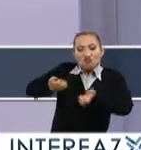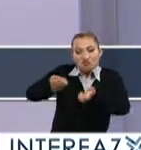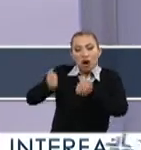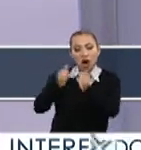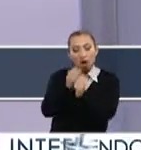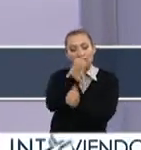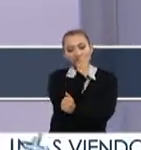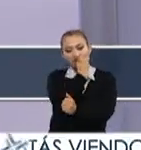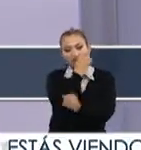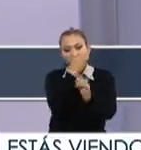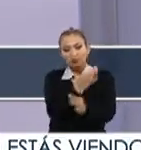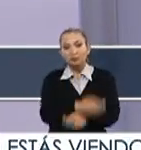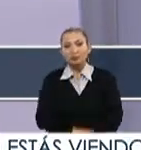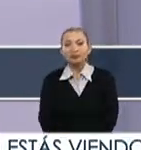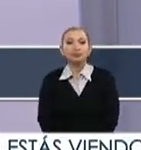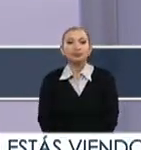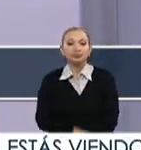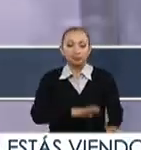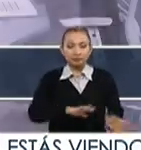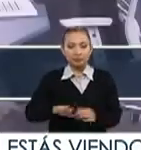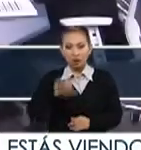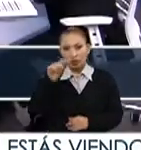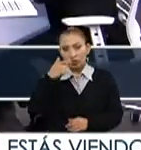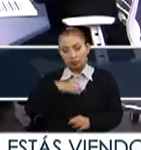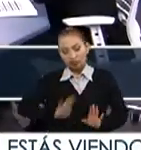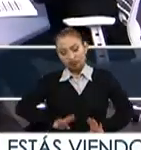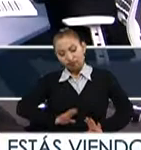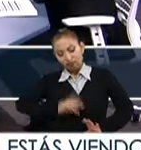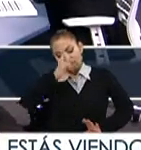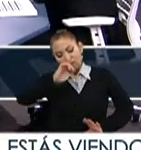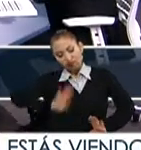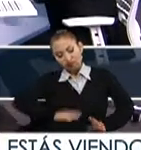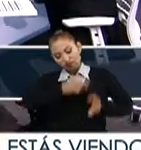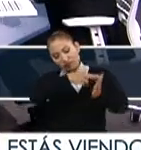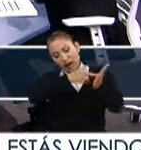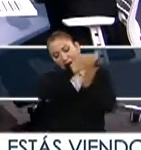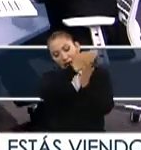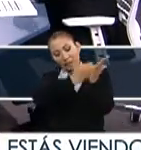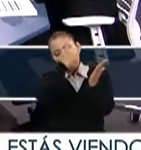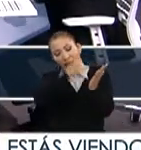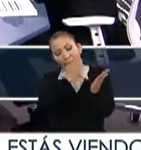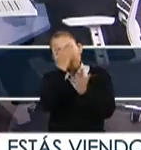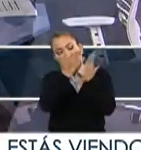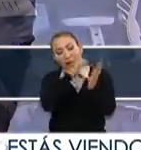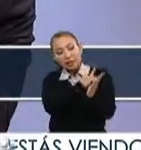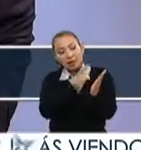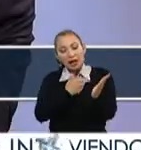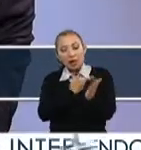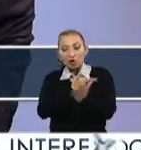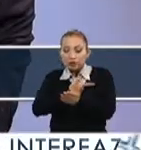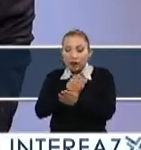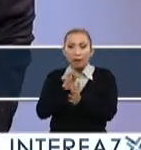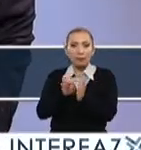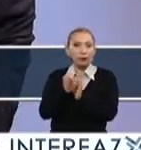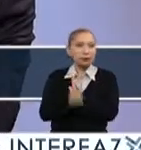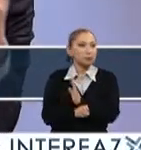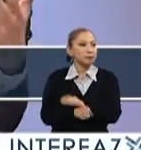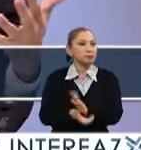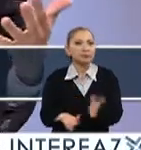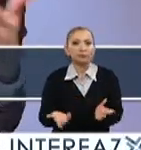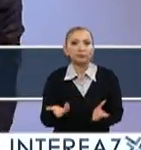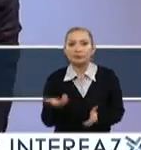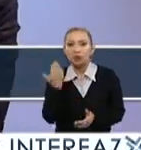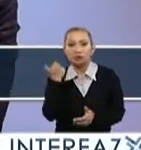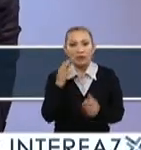a través de la alimentación. Y en el perfil académico, ¿cuáles son esos elementos que les debe de gustar al joven? Por ejemplo, pues